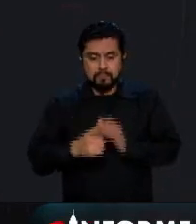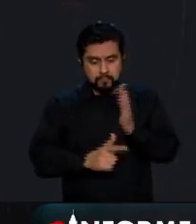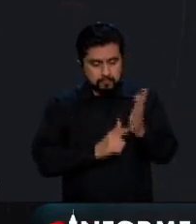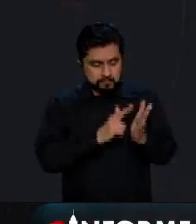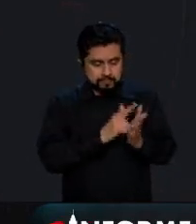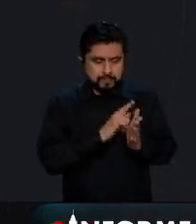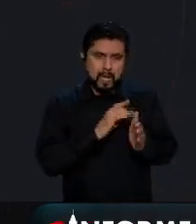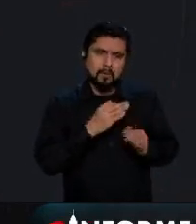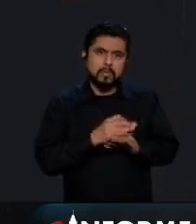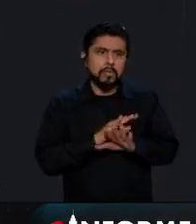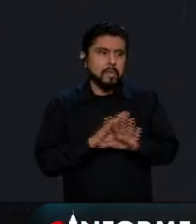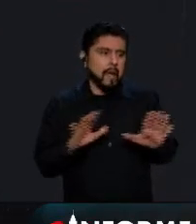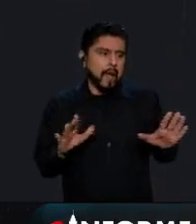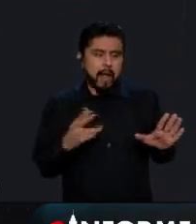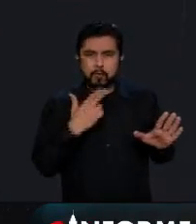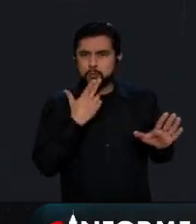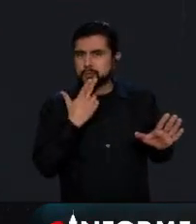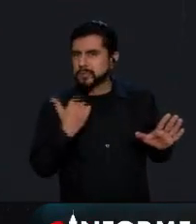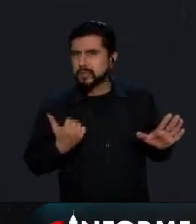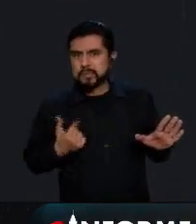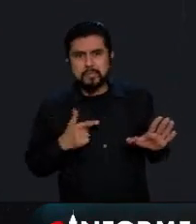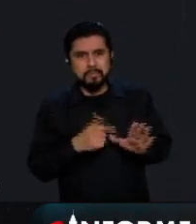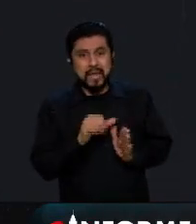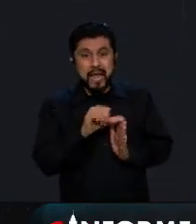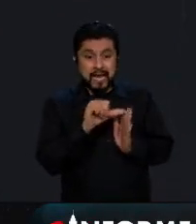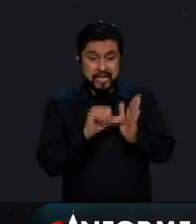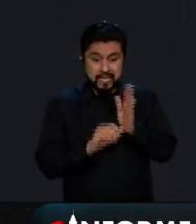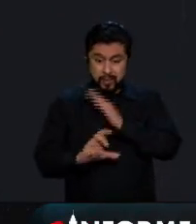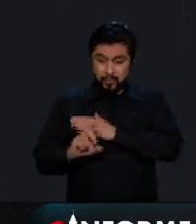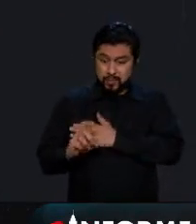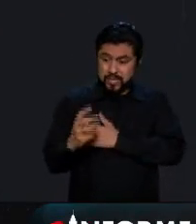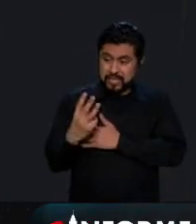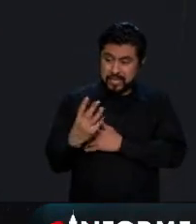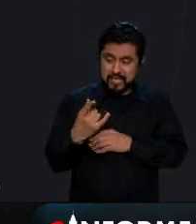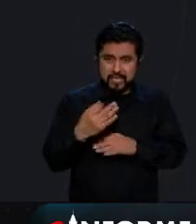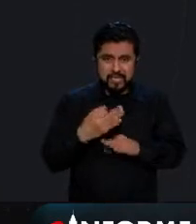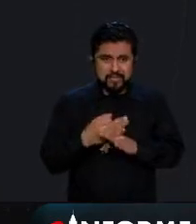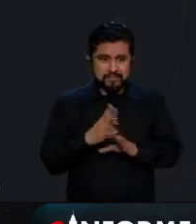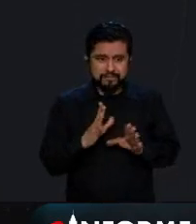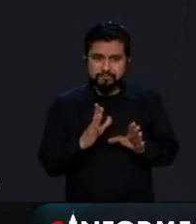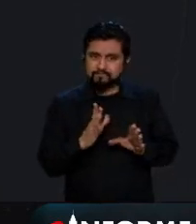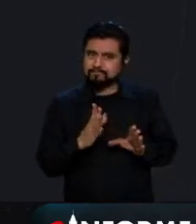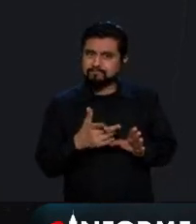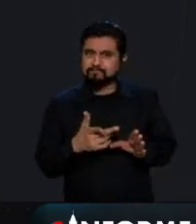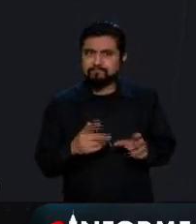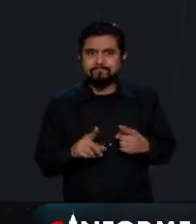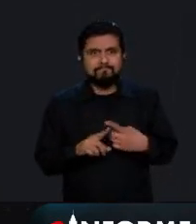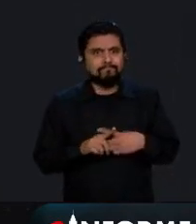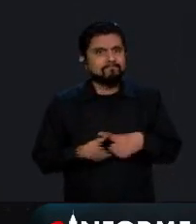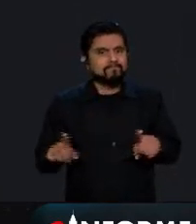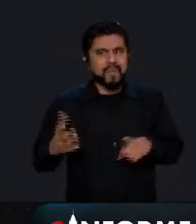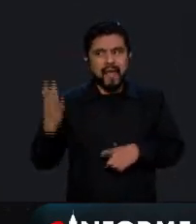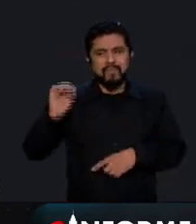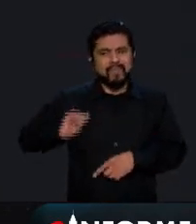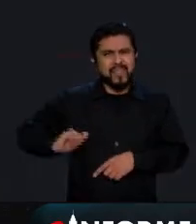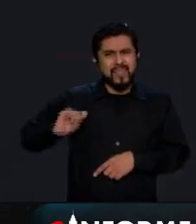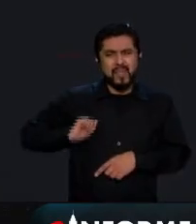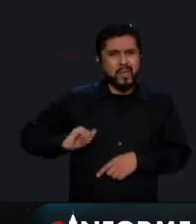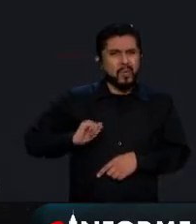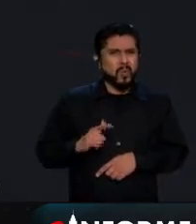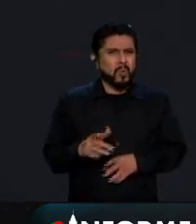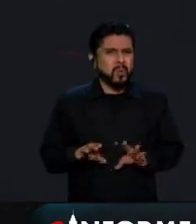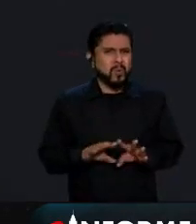vuelve obsoleta. Este es un artículo que al final de cuentas ha servido de manera discrecional y como una amenaza